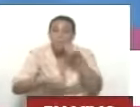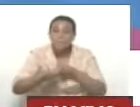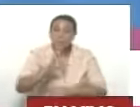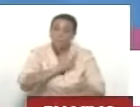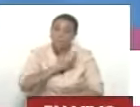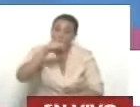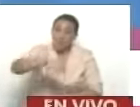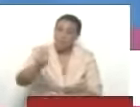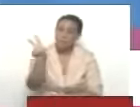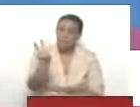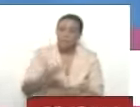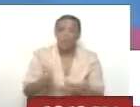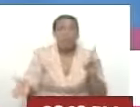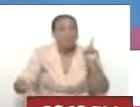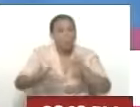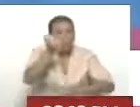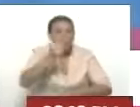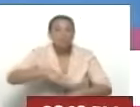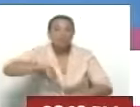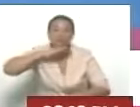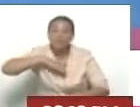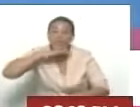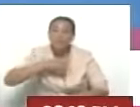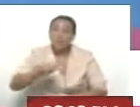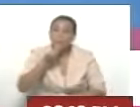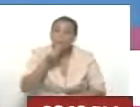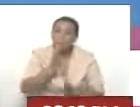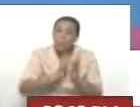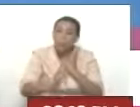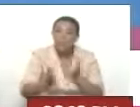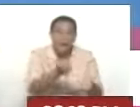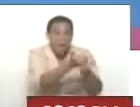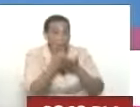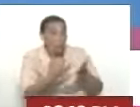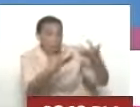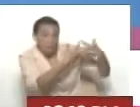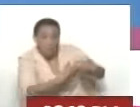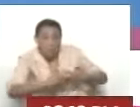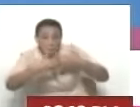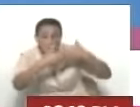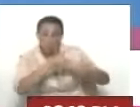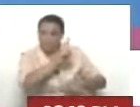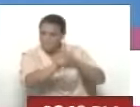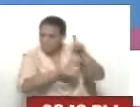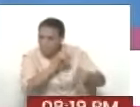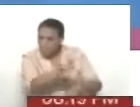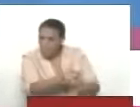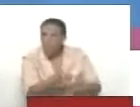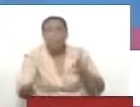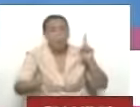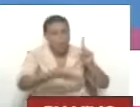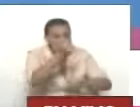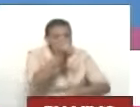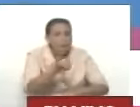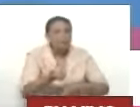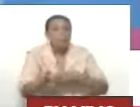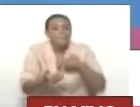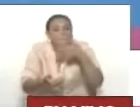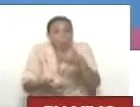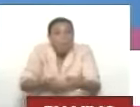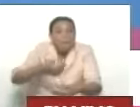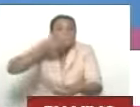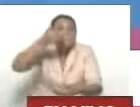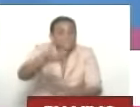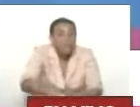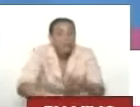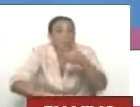país. Hemos logrado abastecer el país, ¿cómo? ¿Con la ayuda de Estados Unidos? Hemos logrado ir recuperando